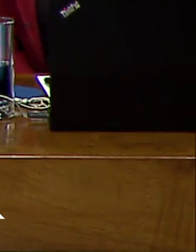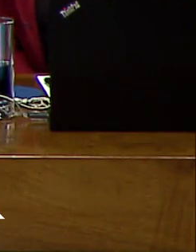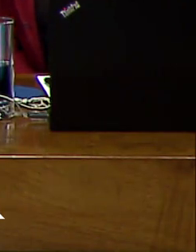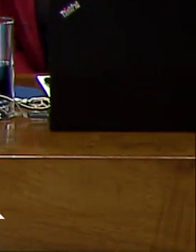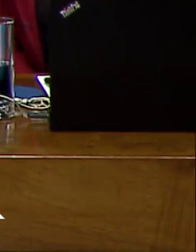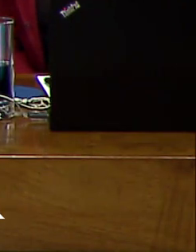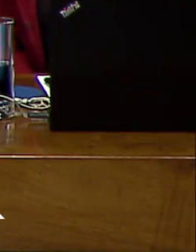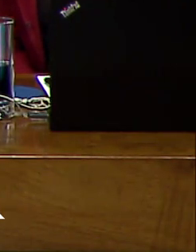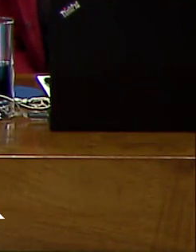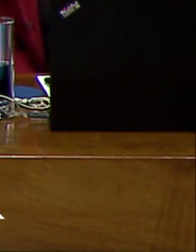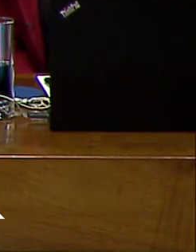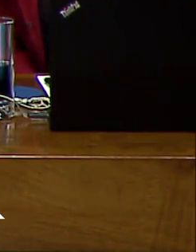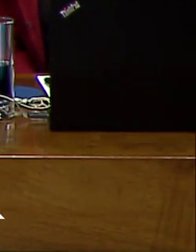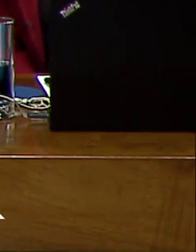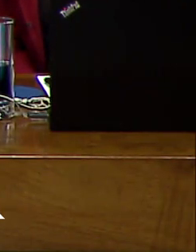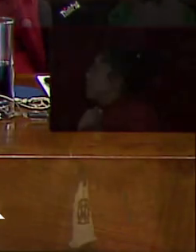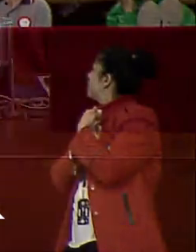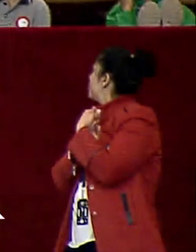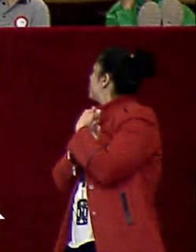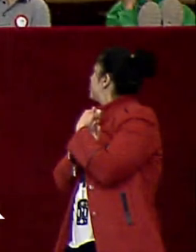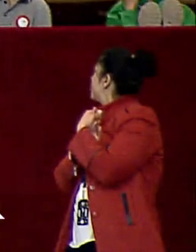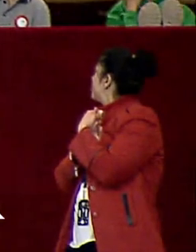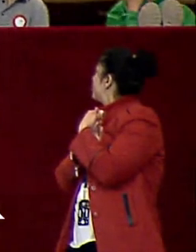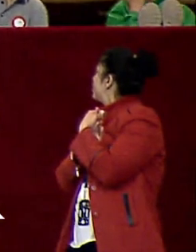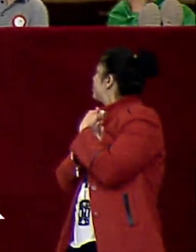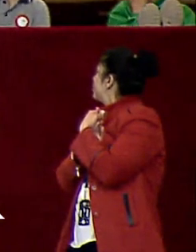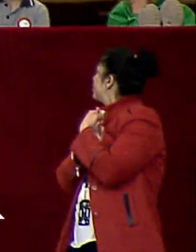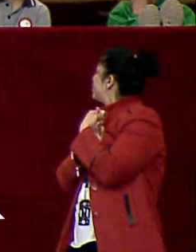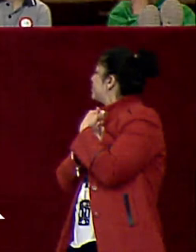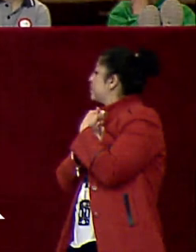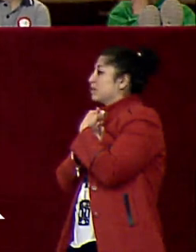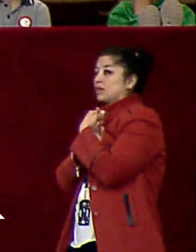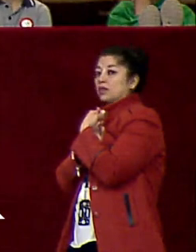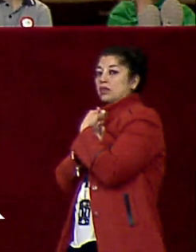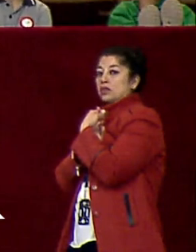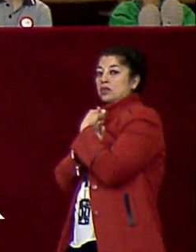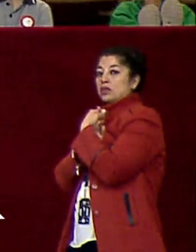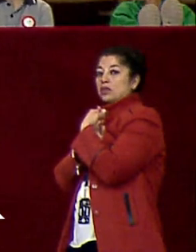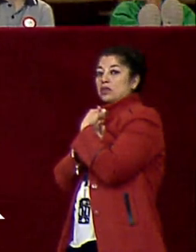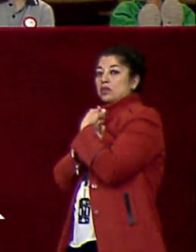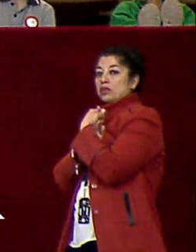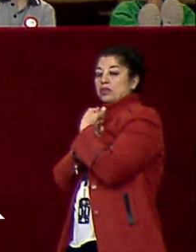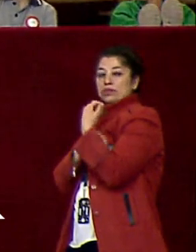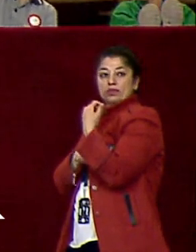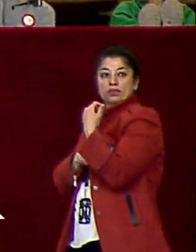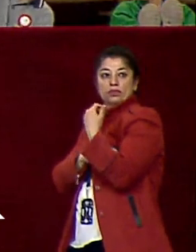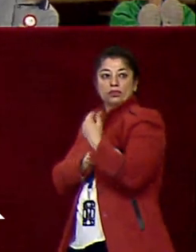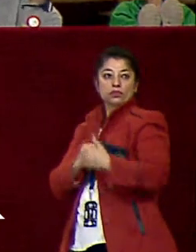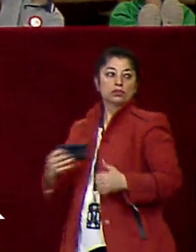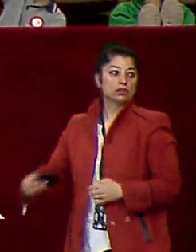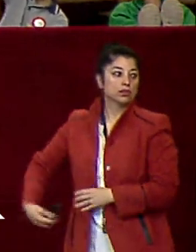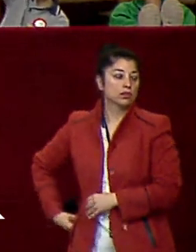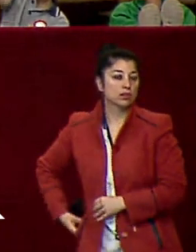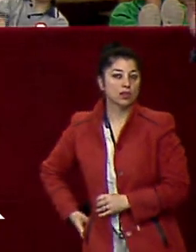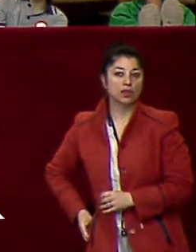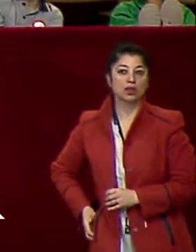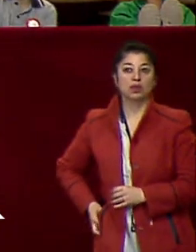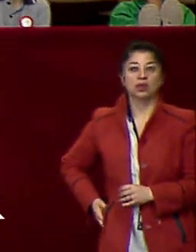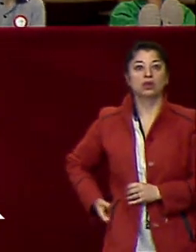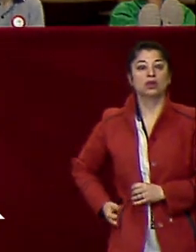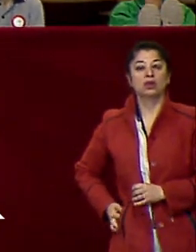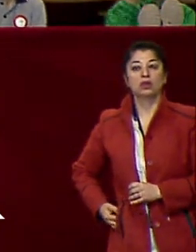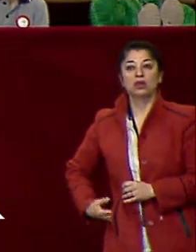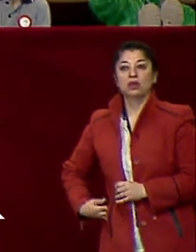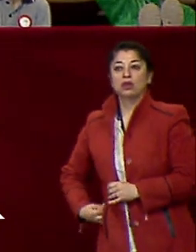don Rigoberto Barrientos. Y han sido invitados a conocer el Congreso Nacional, por